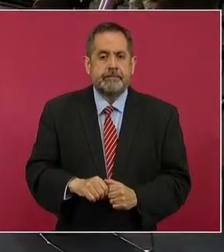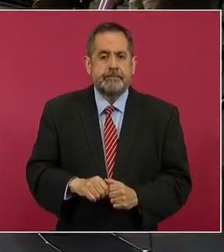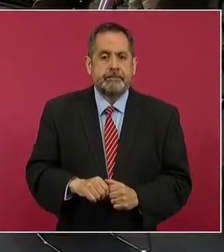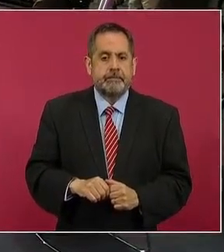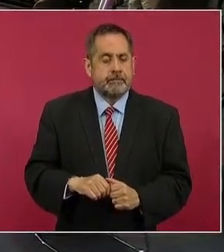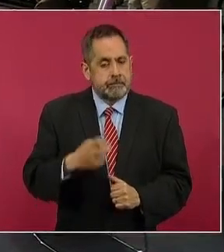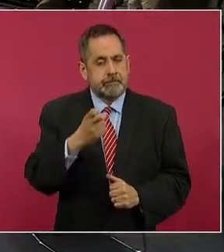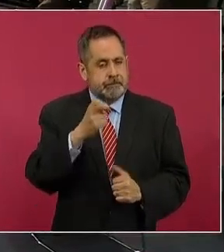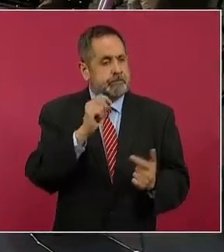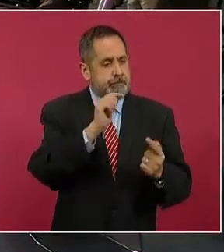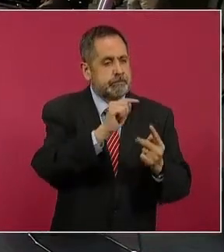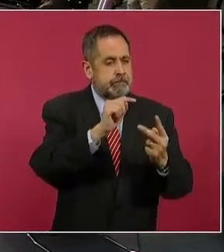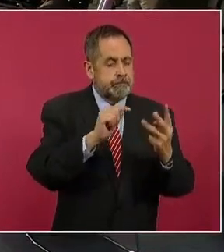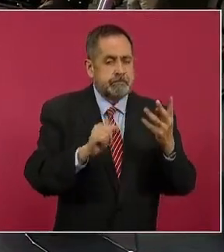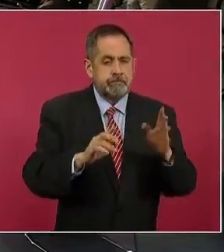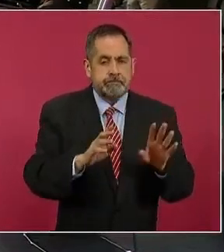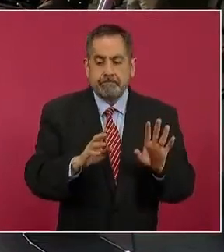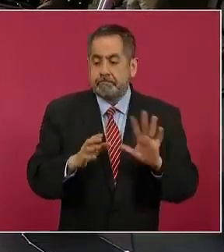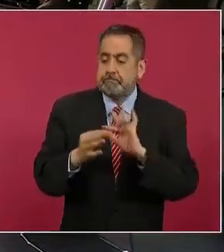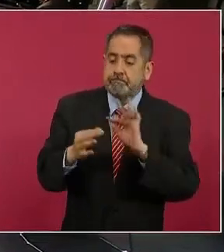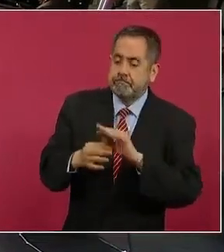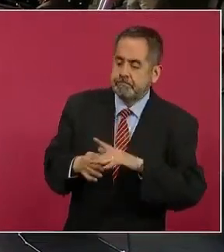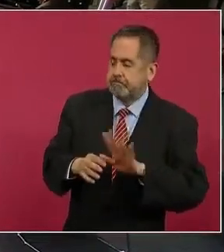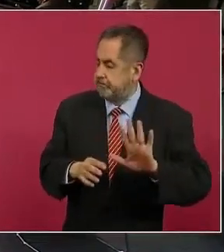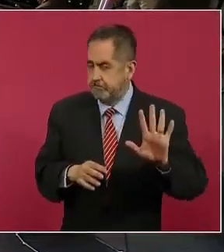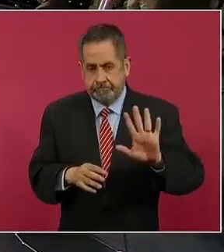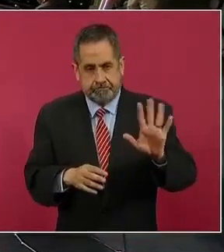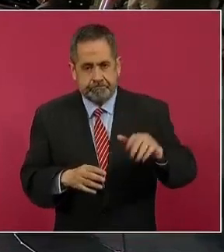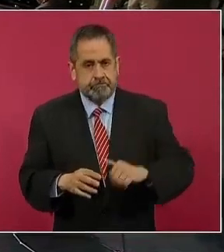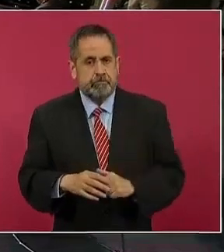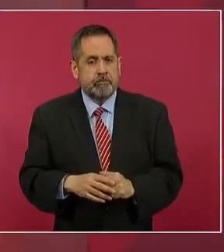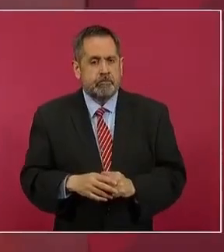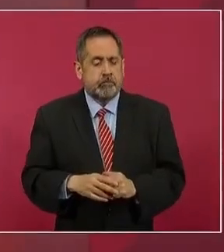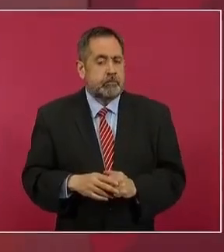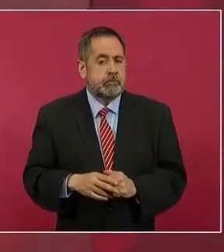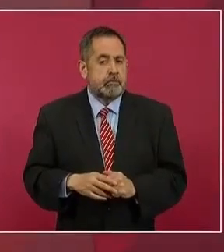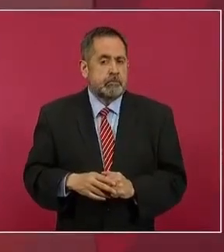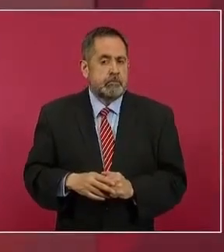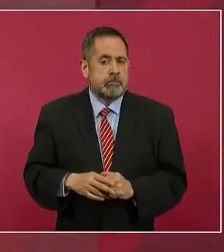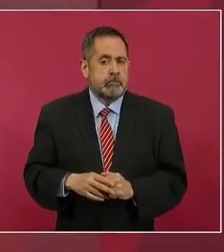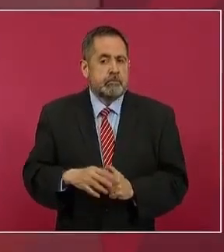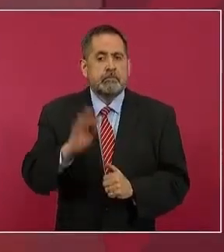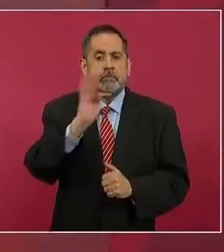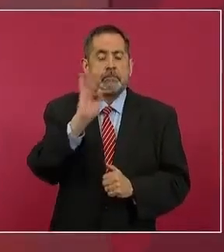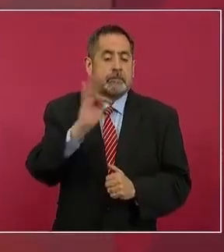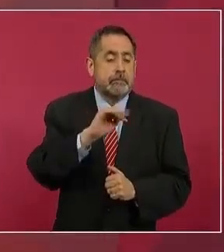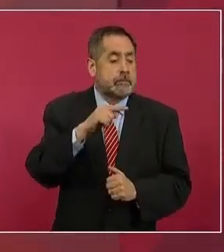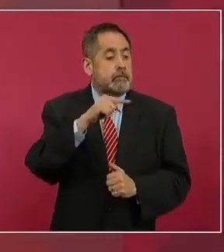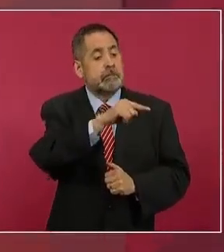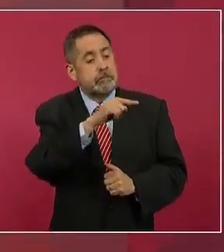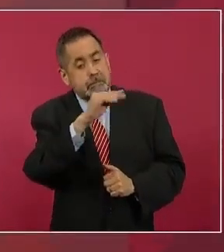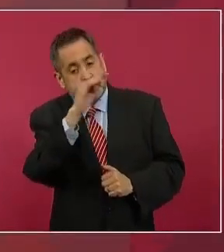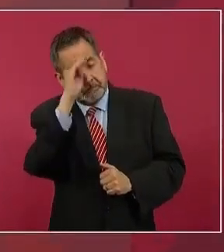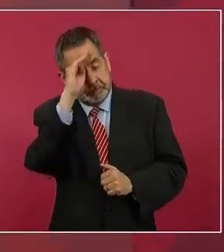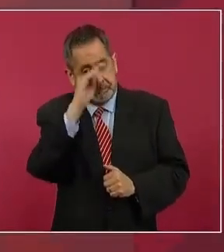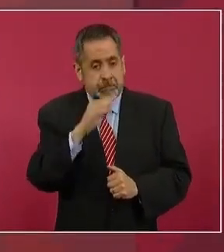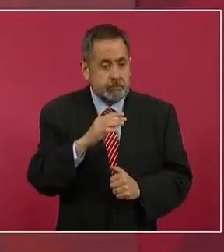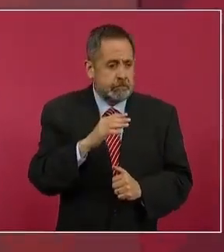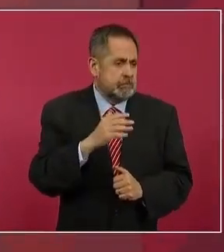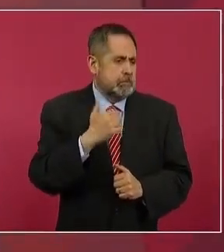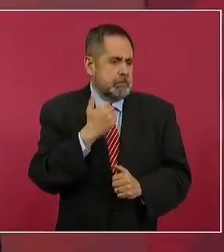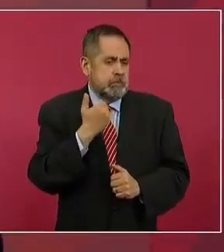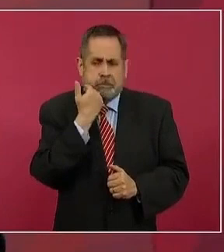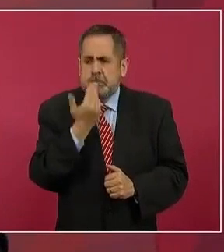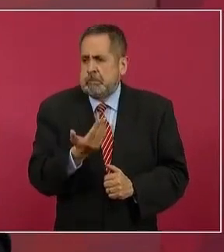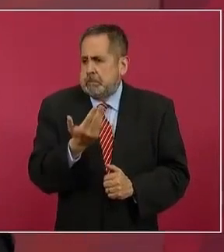Todas esas aptitudes, ¿no?, que a lo mejor ellos ven como normal